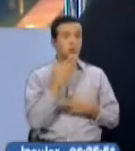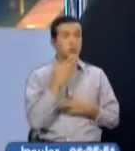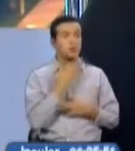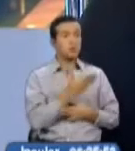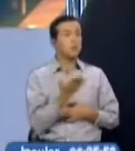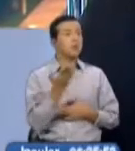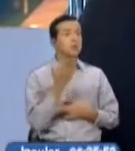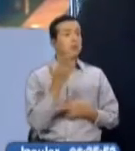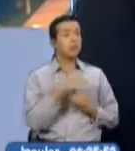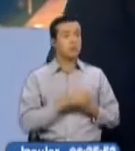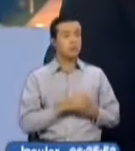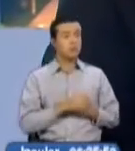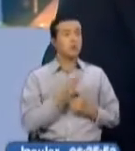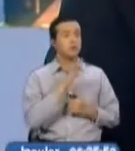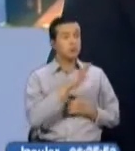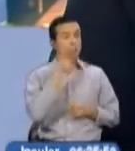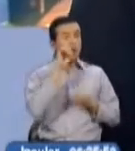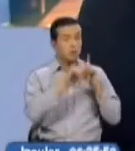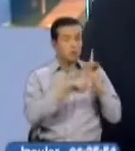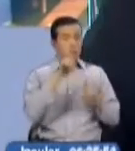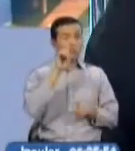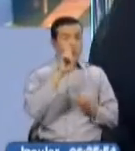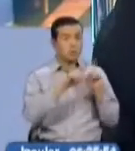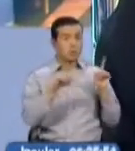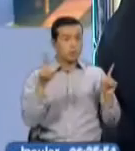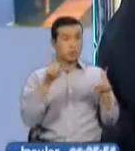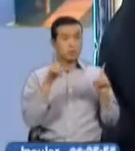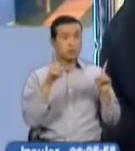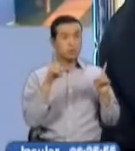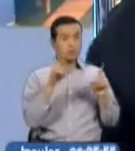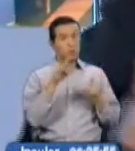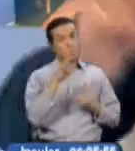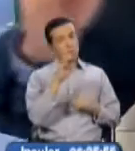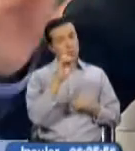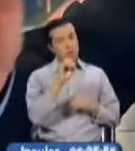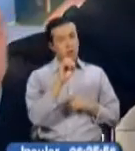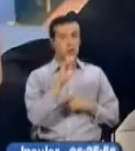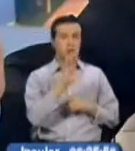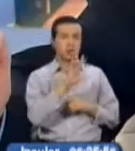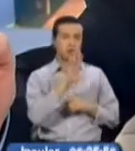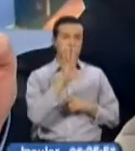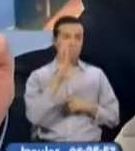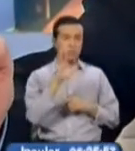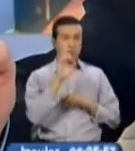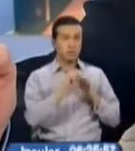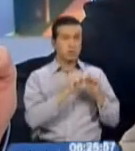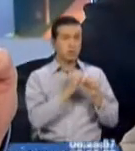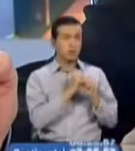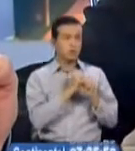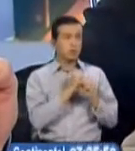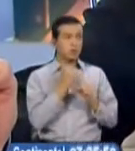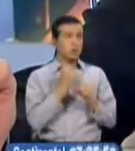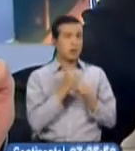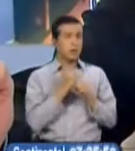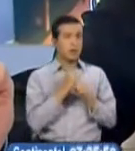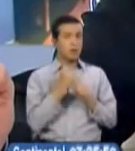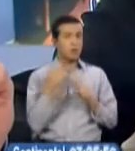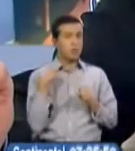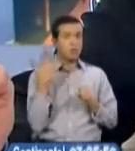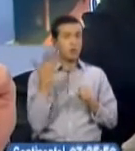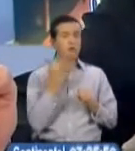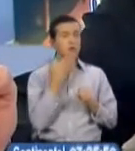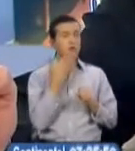familia y que en algunos casos entre la franja de los 40 y los 55 años han perdido el trabajo